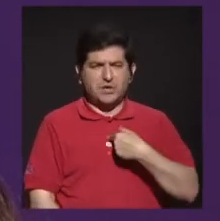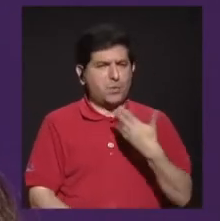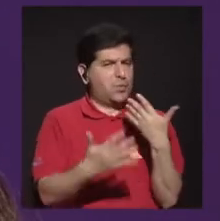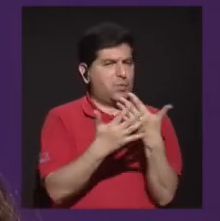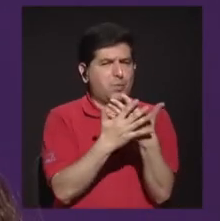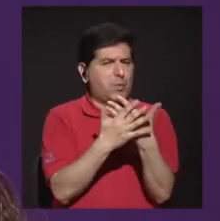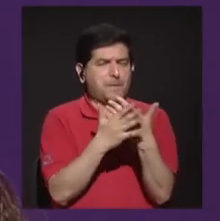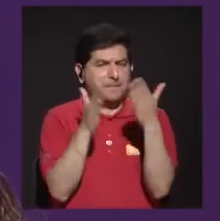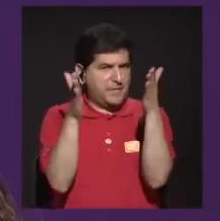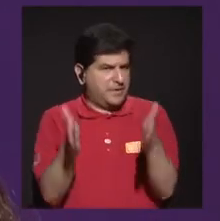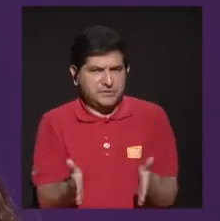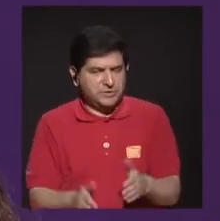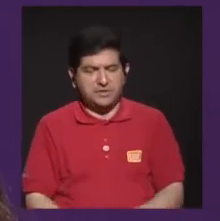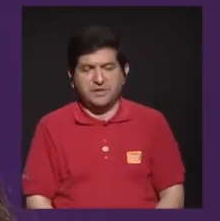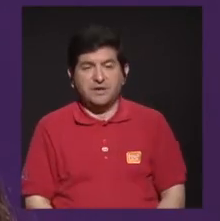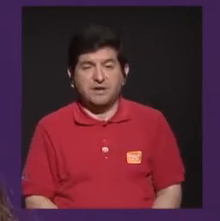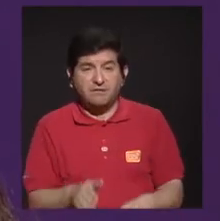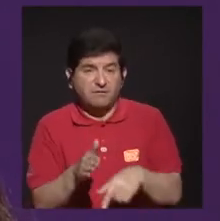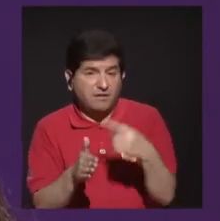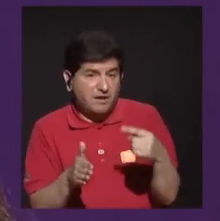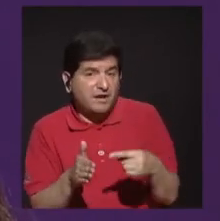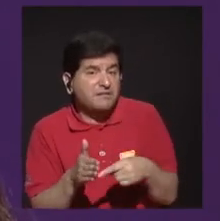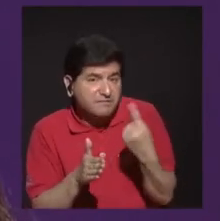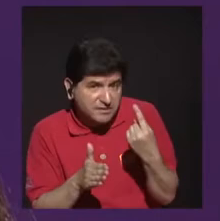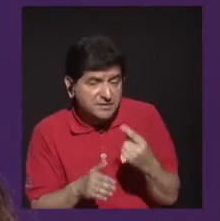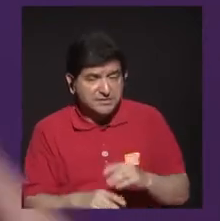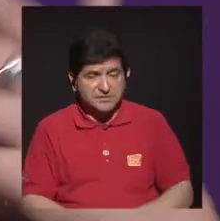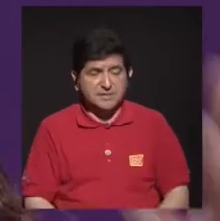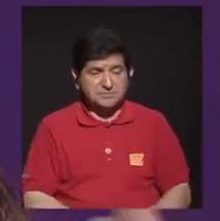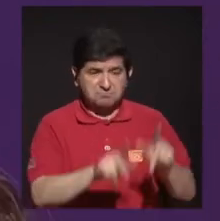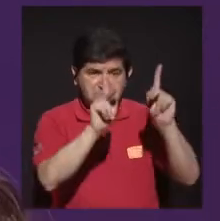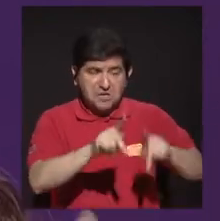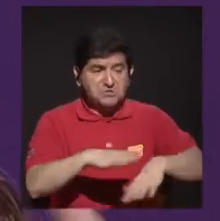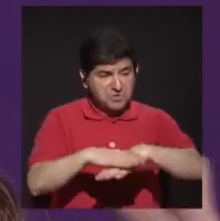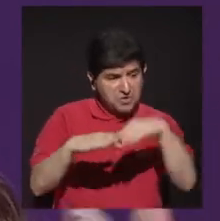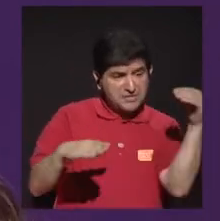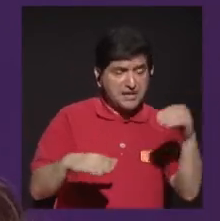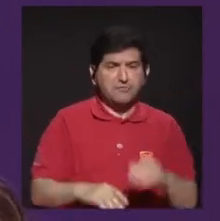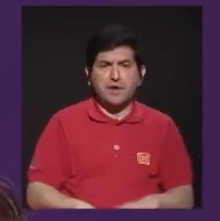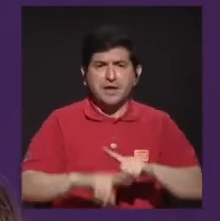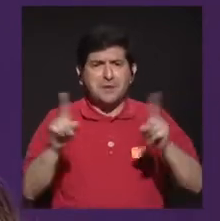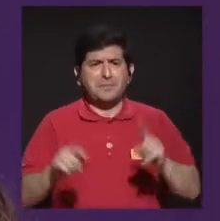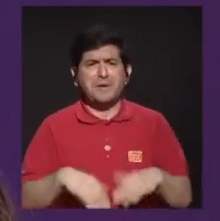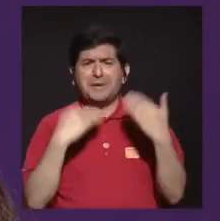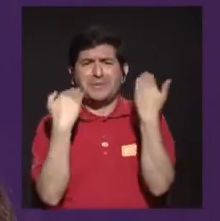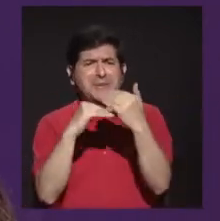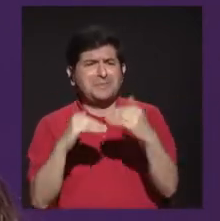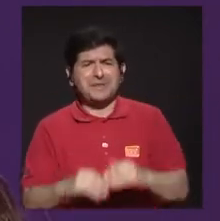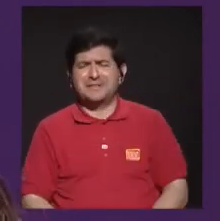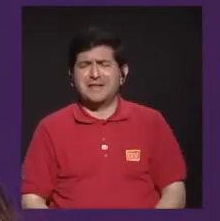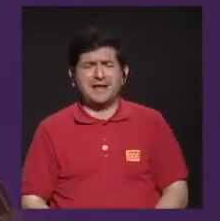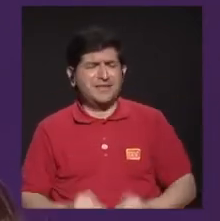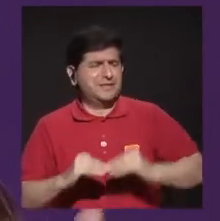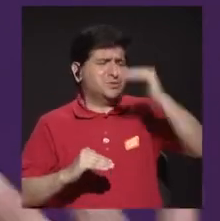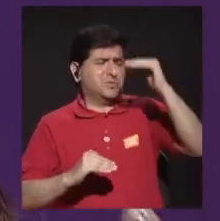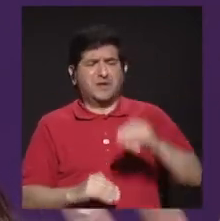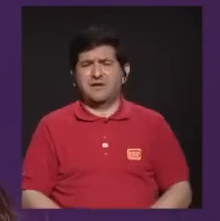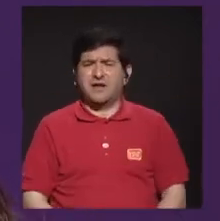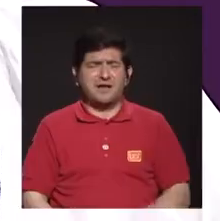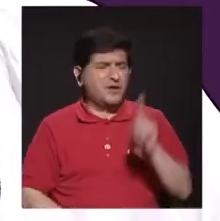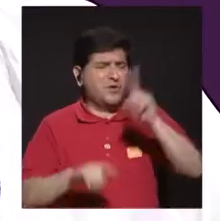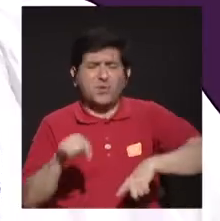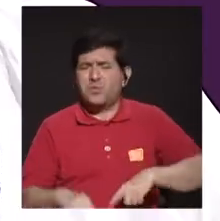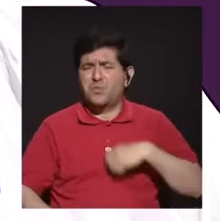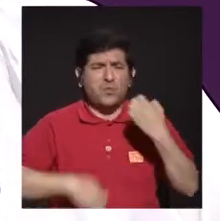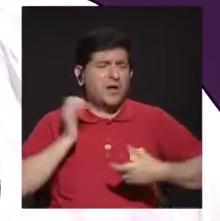paredes. Muchas veces hay gente afuera que está más privada que uno, ¿verdad? Claro, por supuesto. Privada de emociones y otro tipo